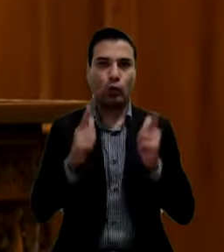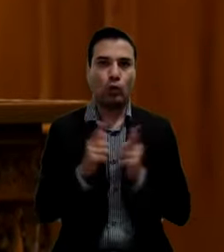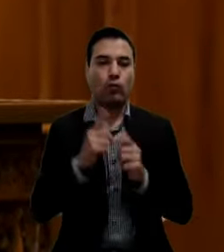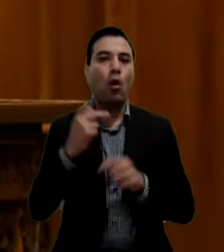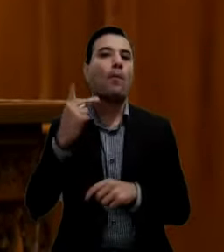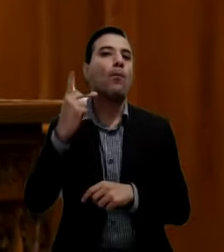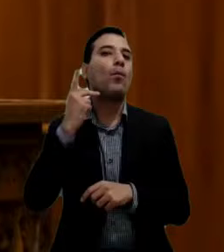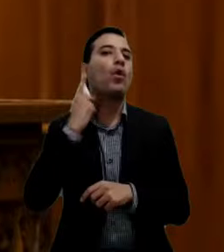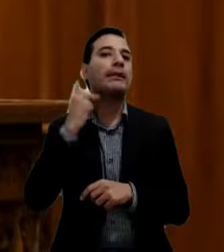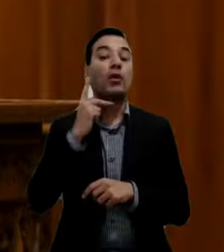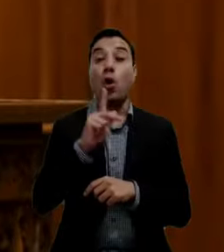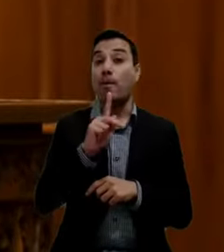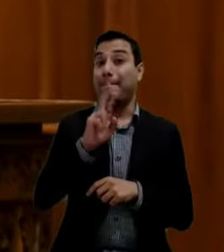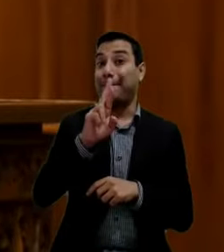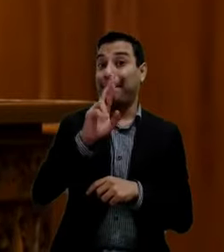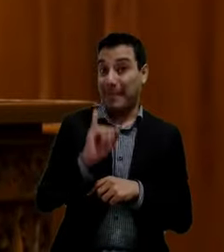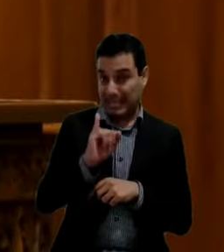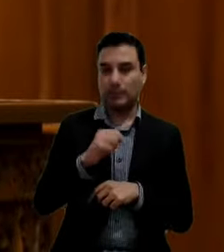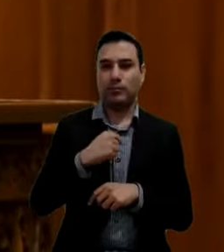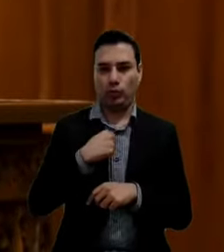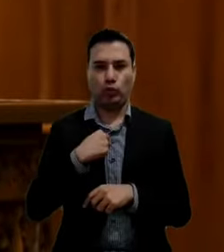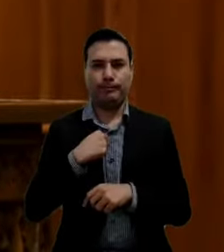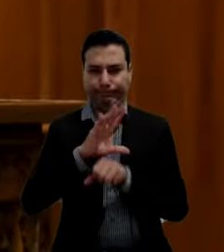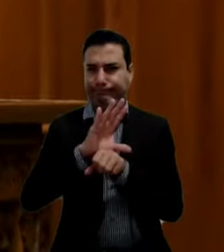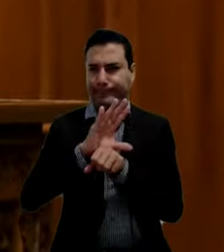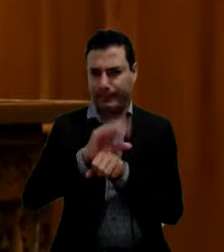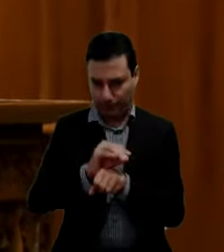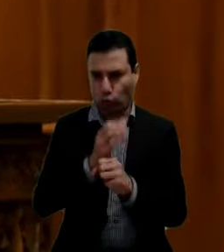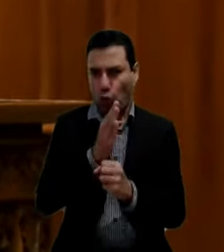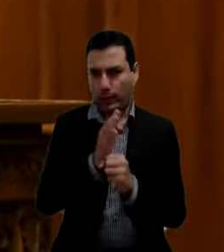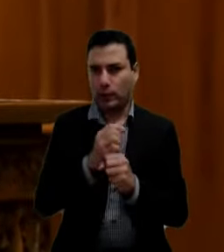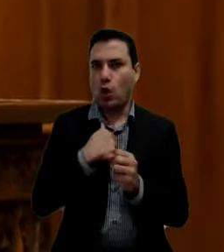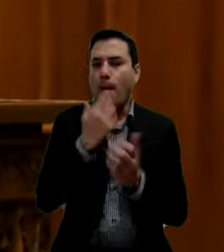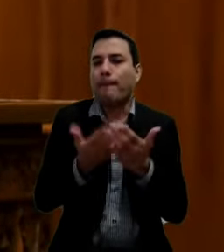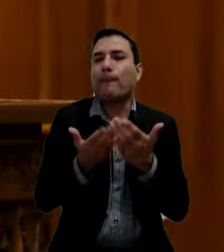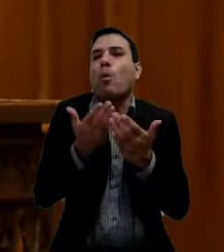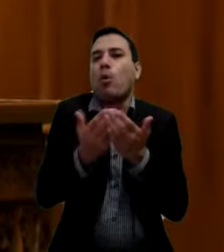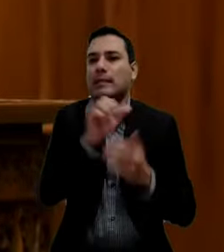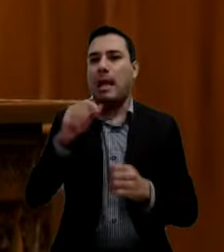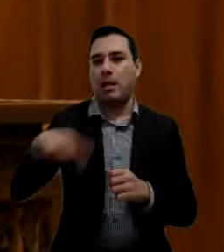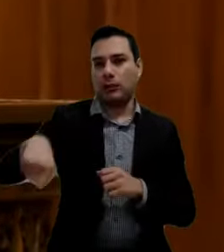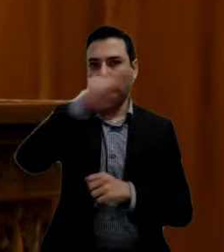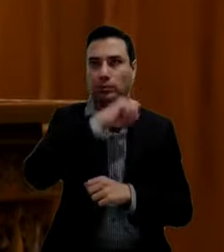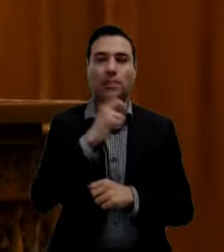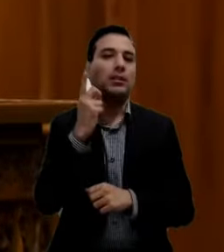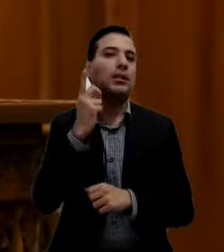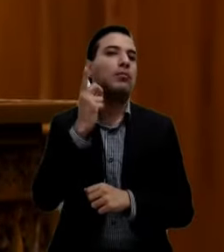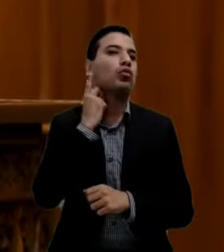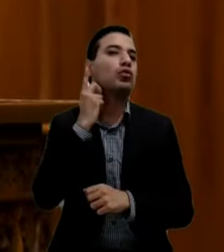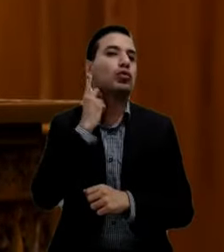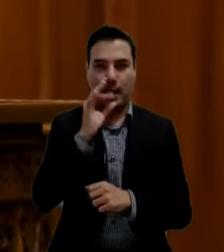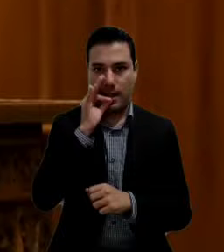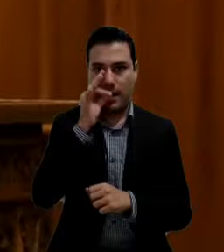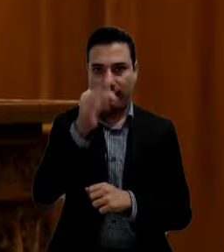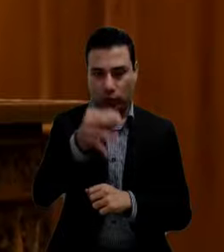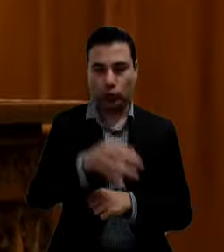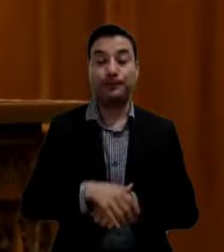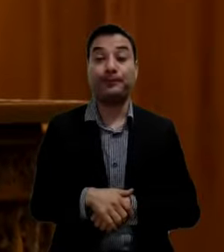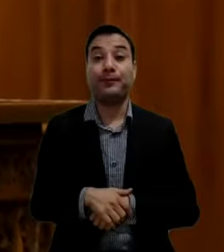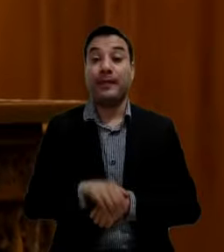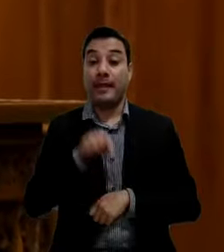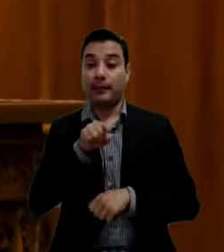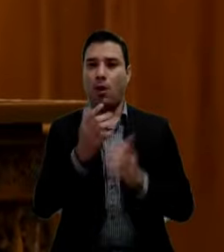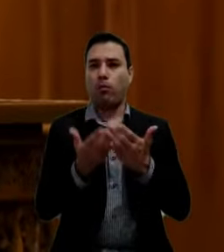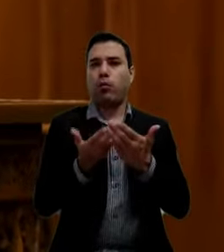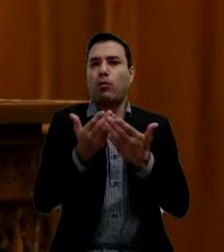Revolucionario Institucional, me permito someter a la consideración de esta legislatura, por su digno conducto, la presente iniciativa